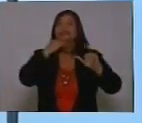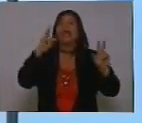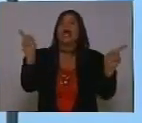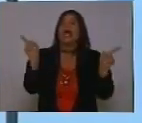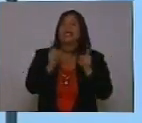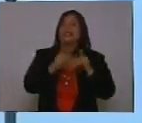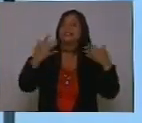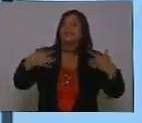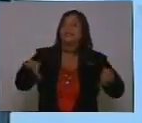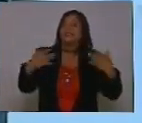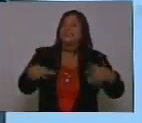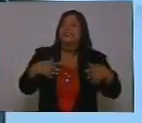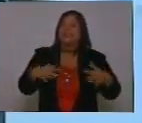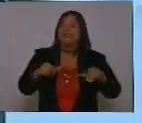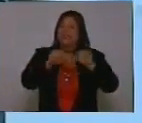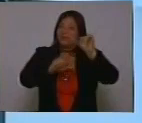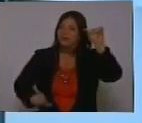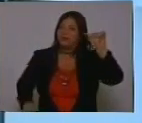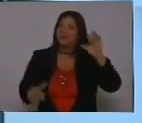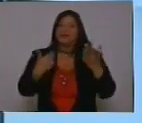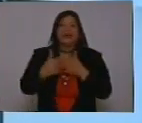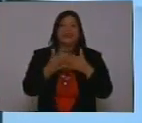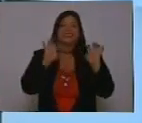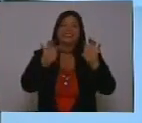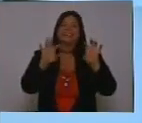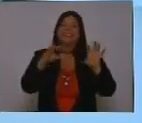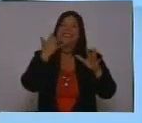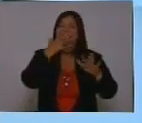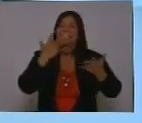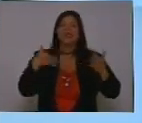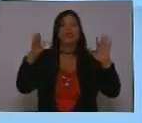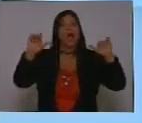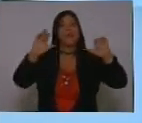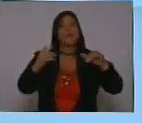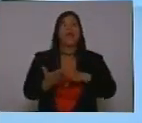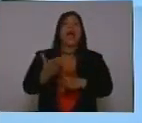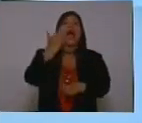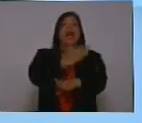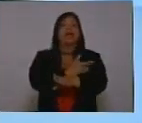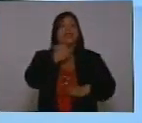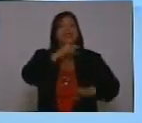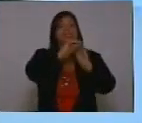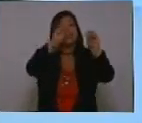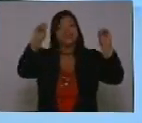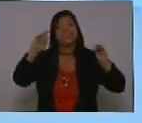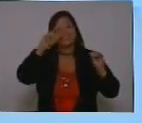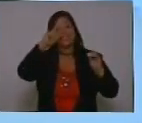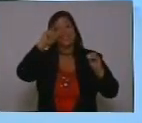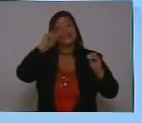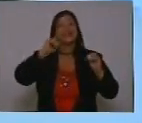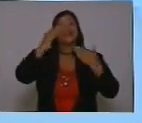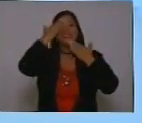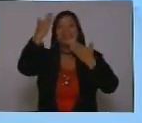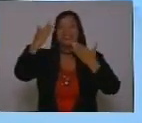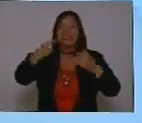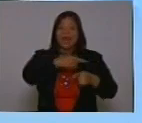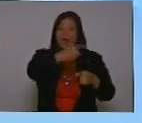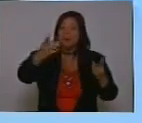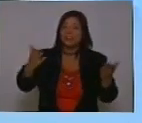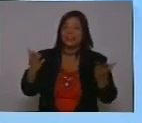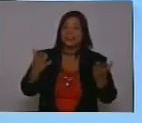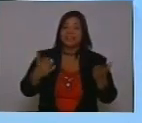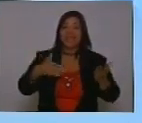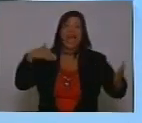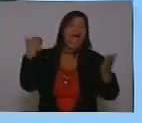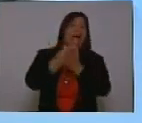poco. Sin embargo, pues yo no me puedo despedir sin decirles, camaradas y compañeros y compañeras,